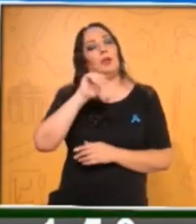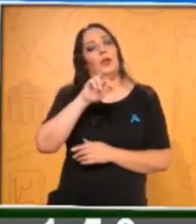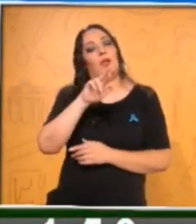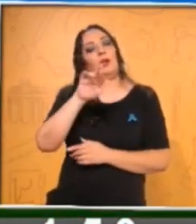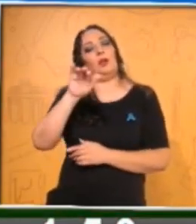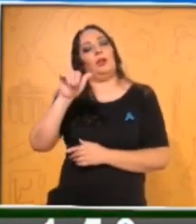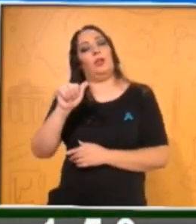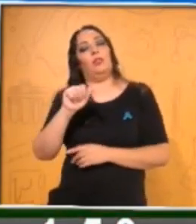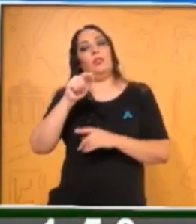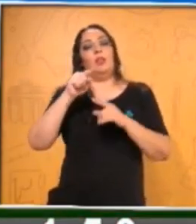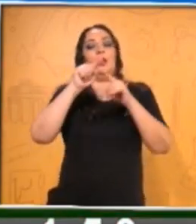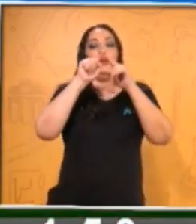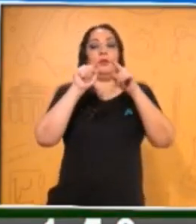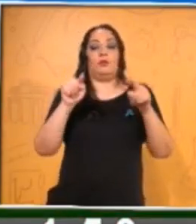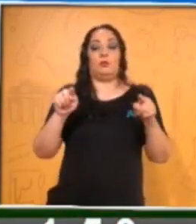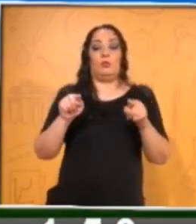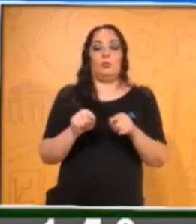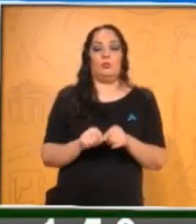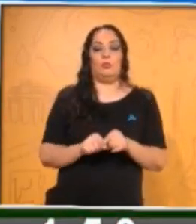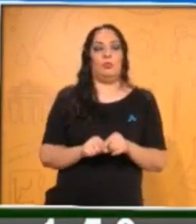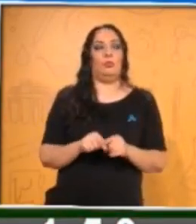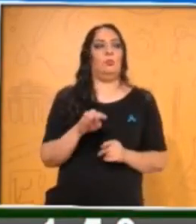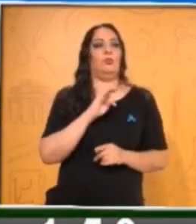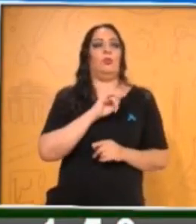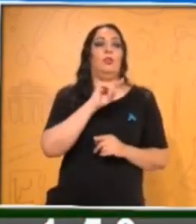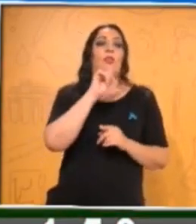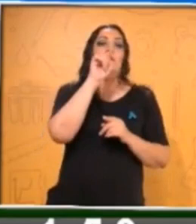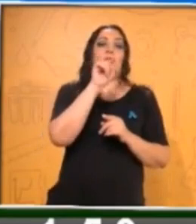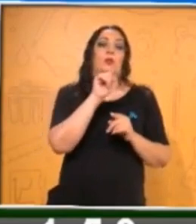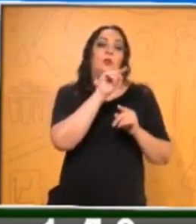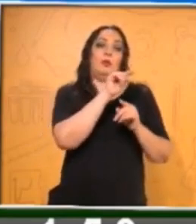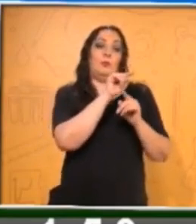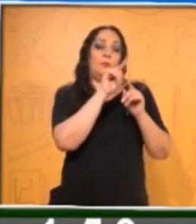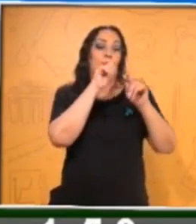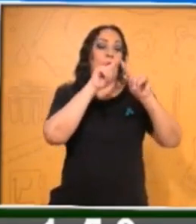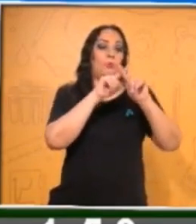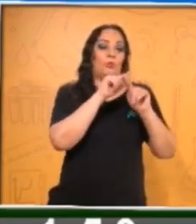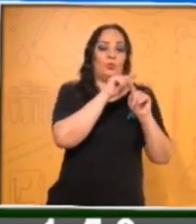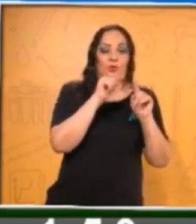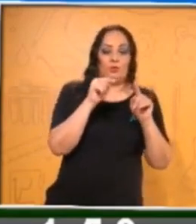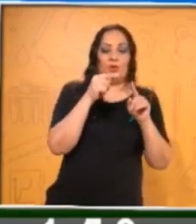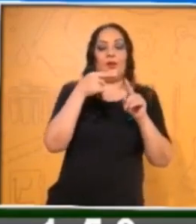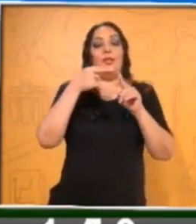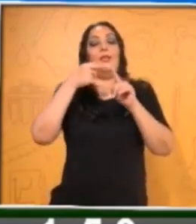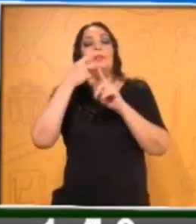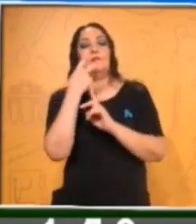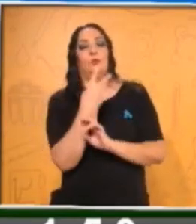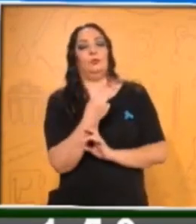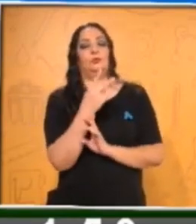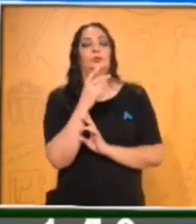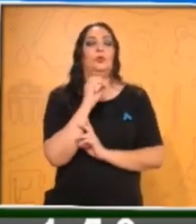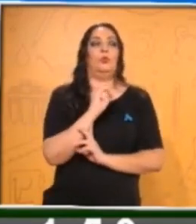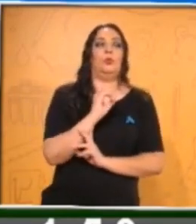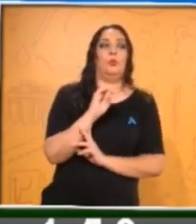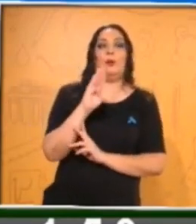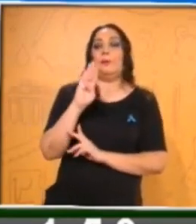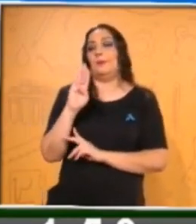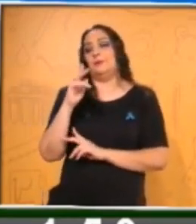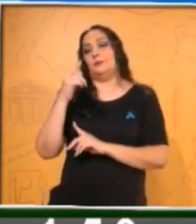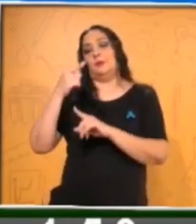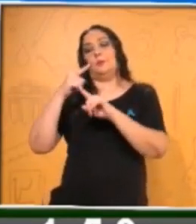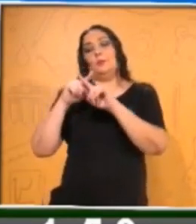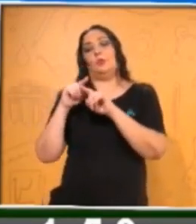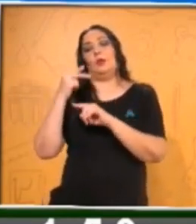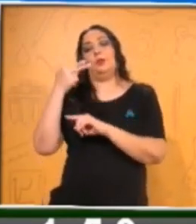del rombo? Triangulito para diagonal mayor por diagonal menor entre 2. Rombo para base por altura